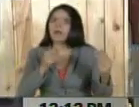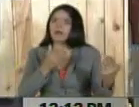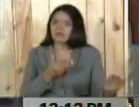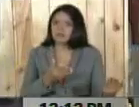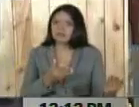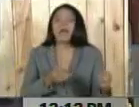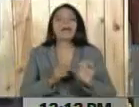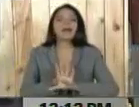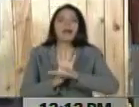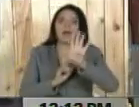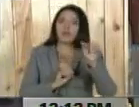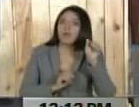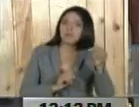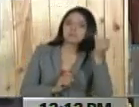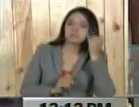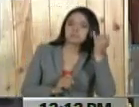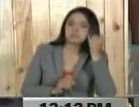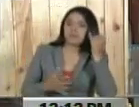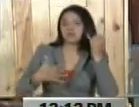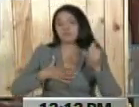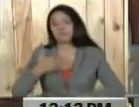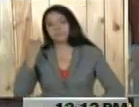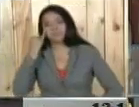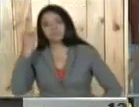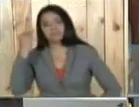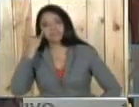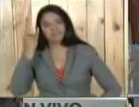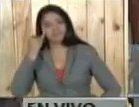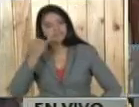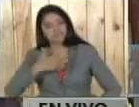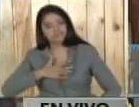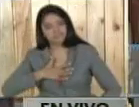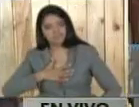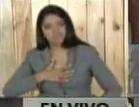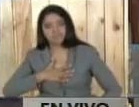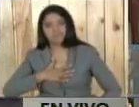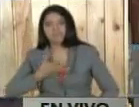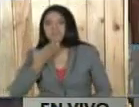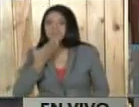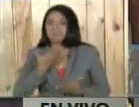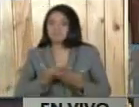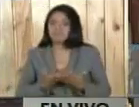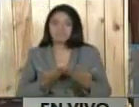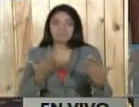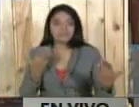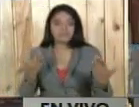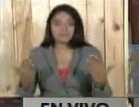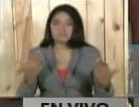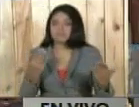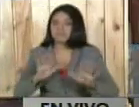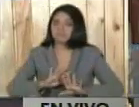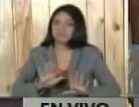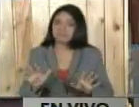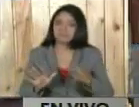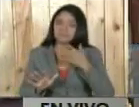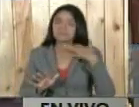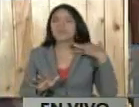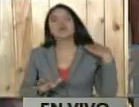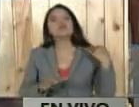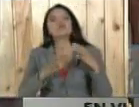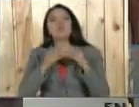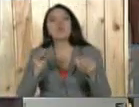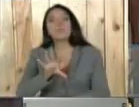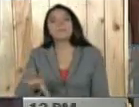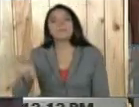sus posiciones y yo con nuestras proposiciones. Con las posiciones y proposiciones de un